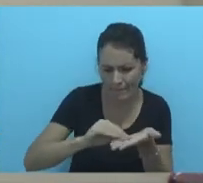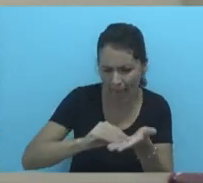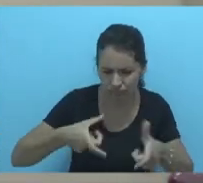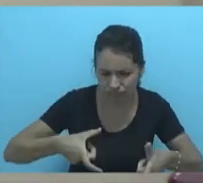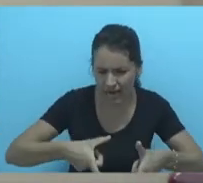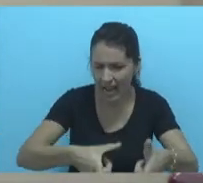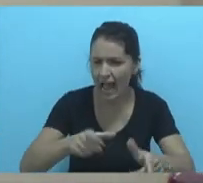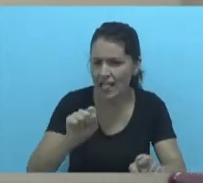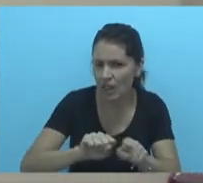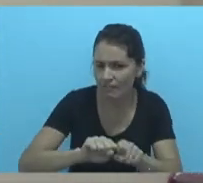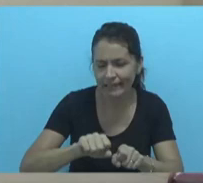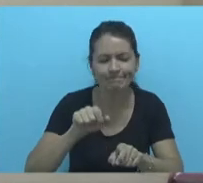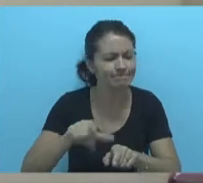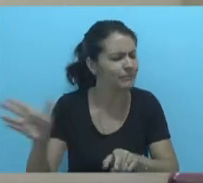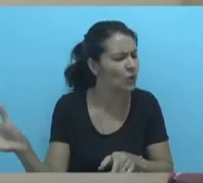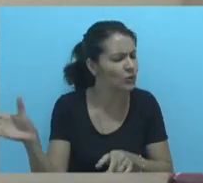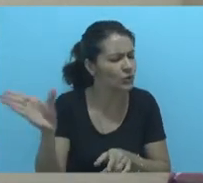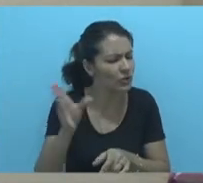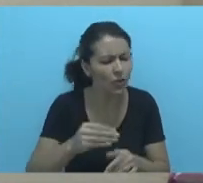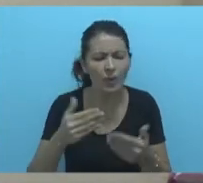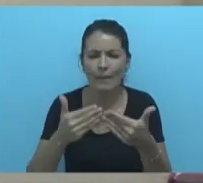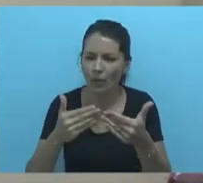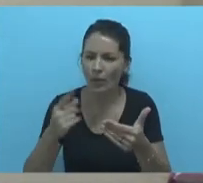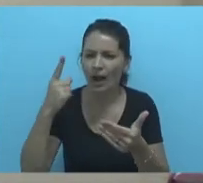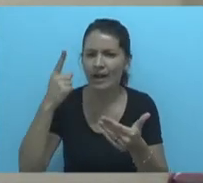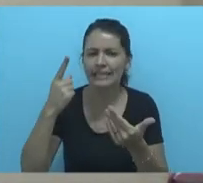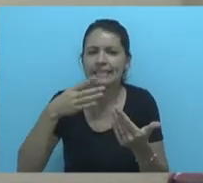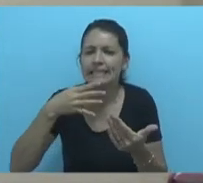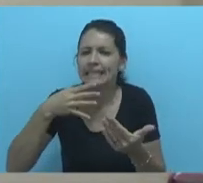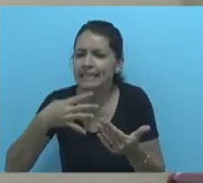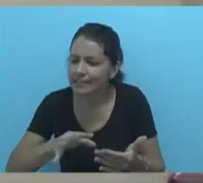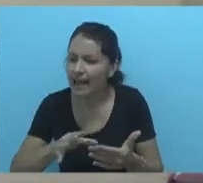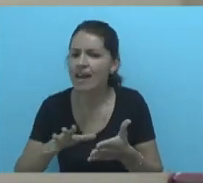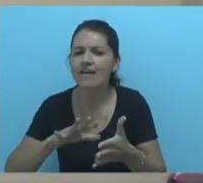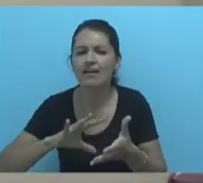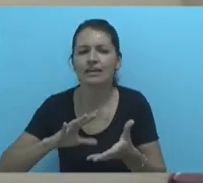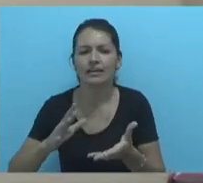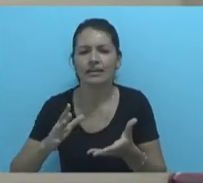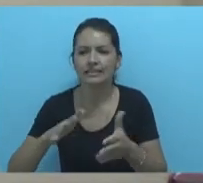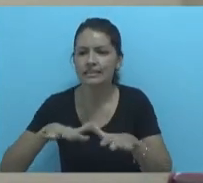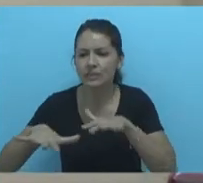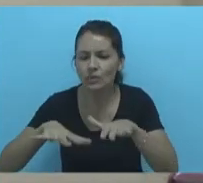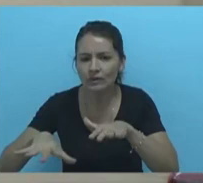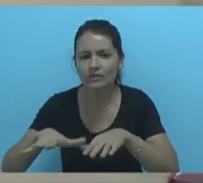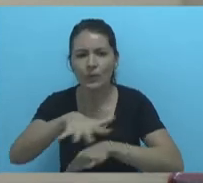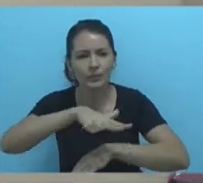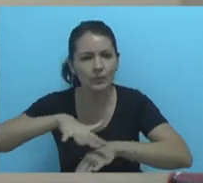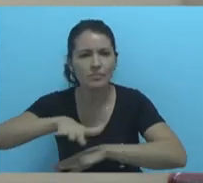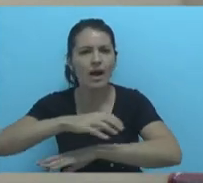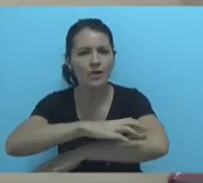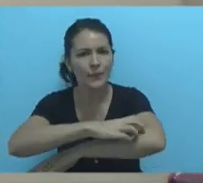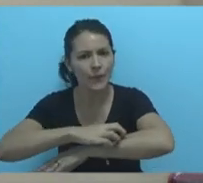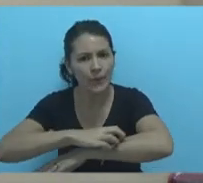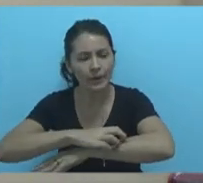obra. Es necesario que esta ley llegue a conocimiento del Poder Judicial. También esa es